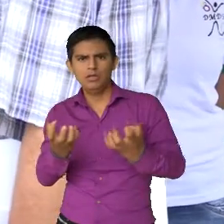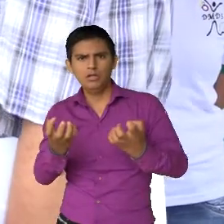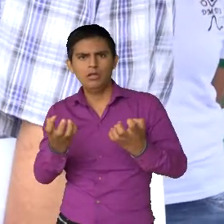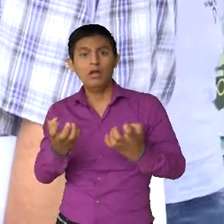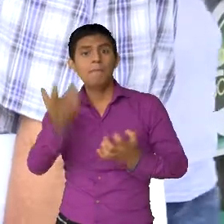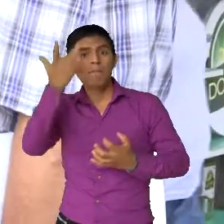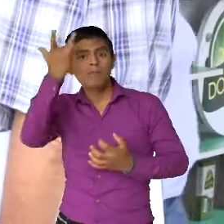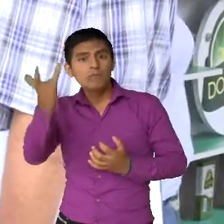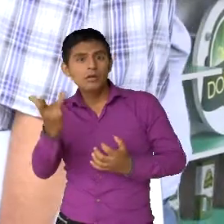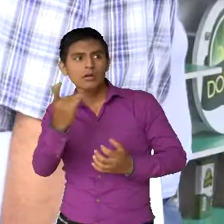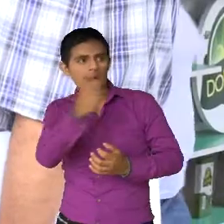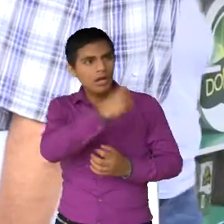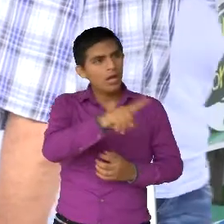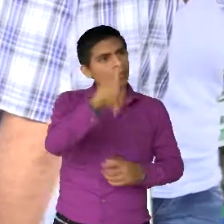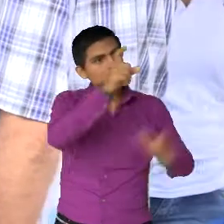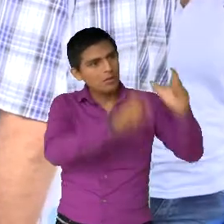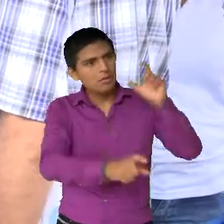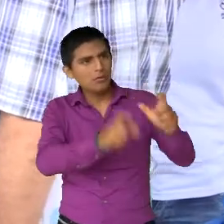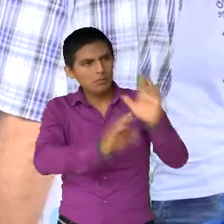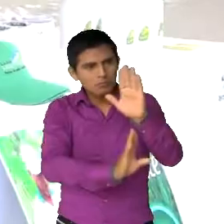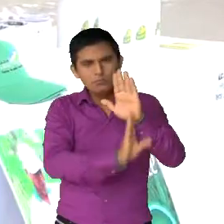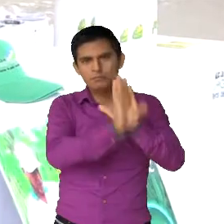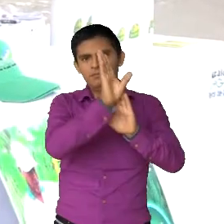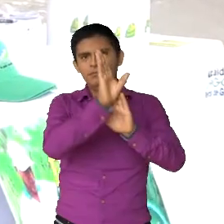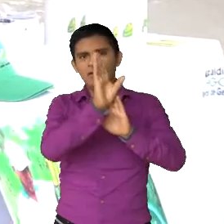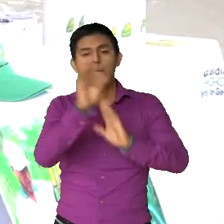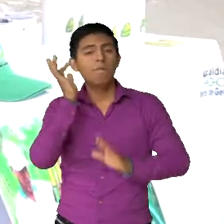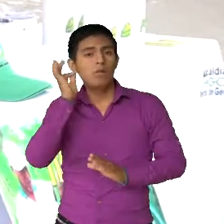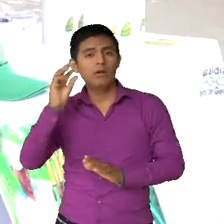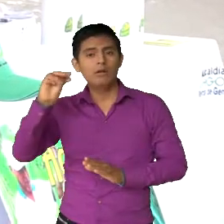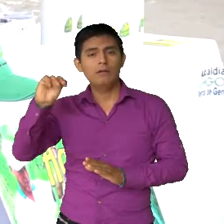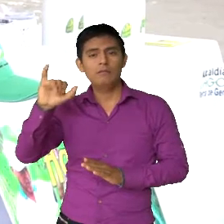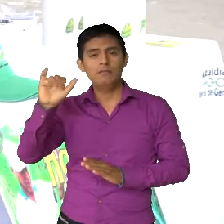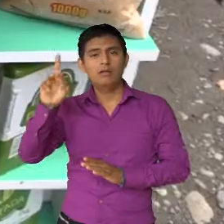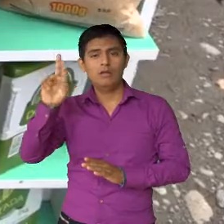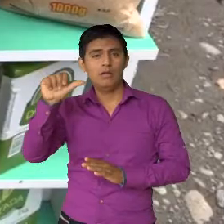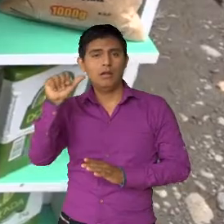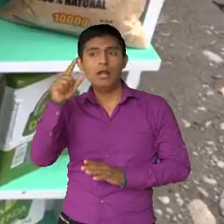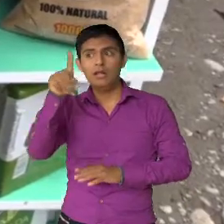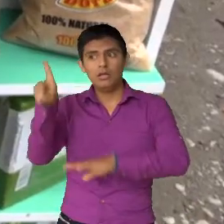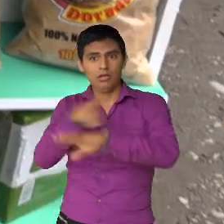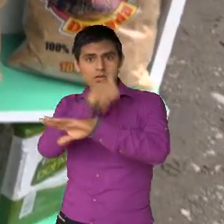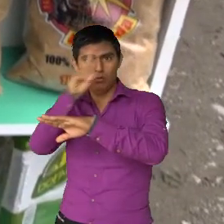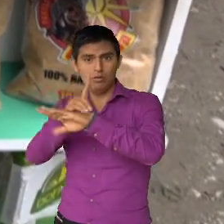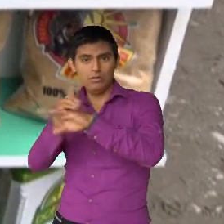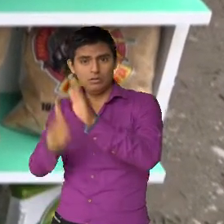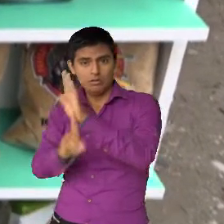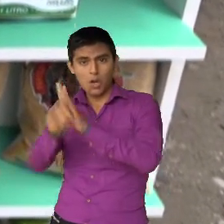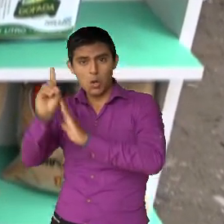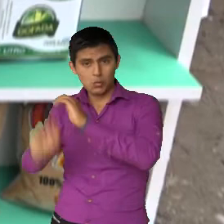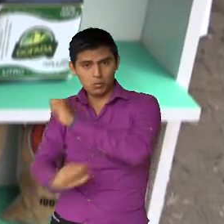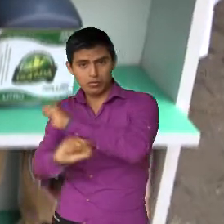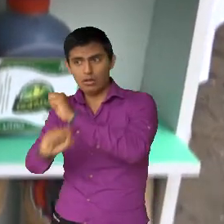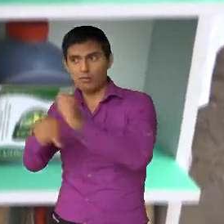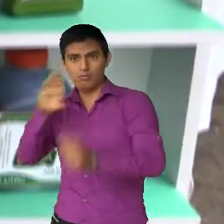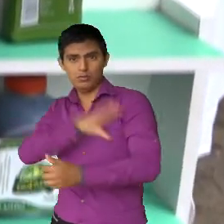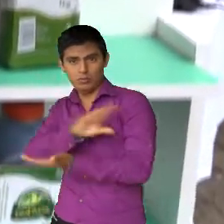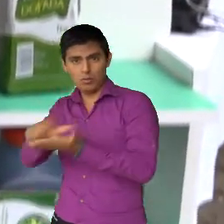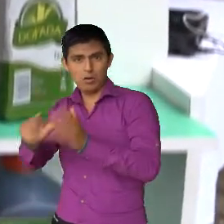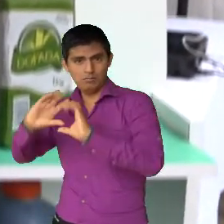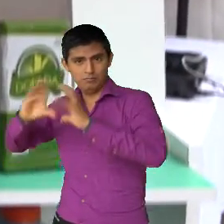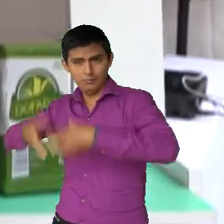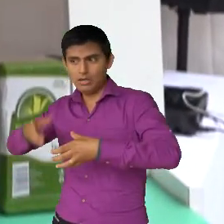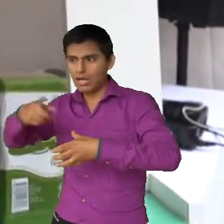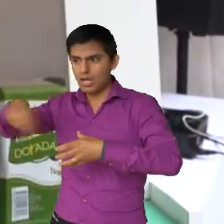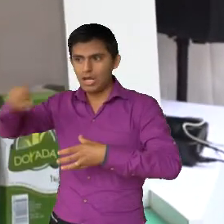para mejorar las condiciones de vida de los habitantes del cantón. Mayra Vincent, directora de la Unidad de Desarrollo Sustentable del municipio de Lago Agrio,